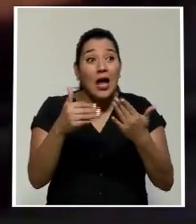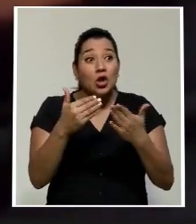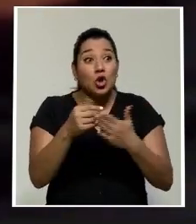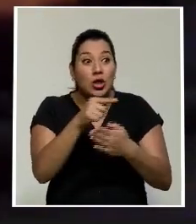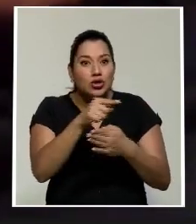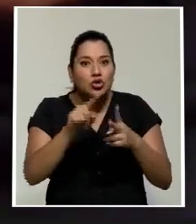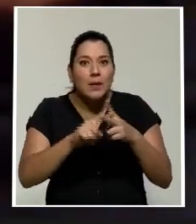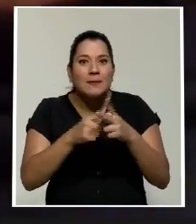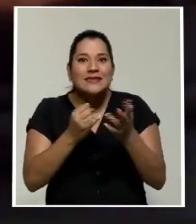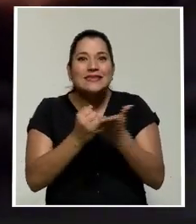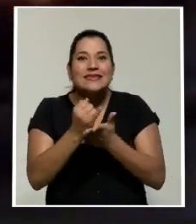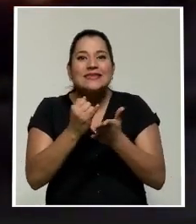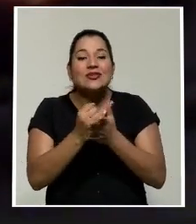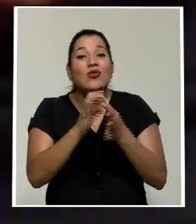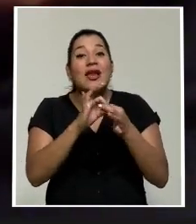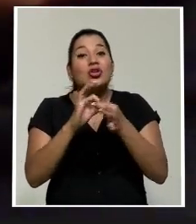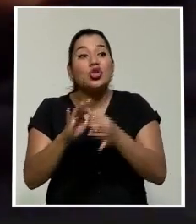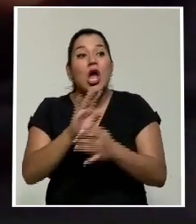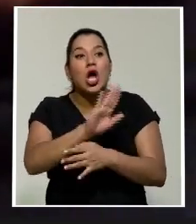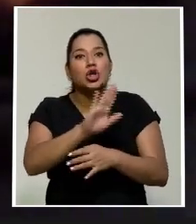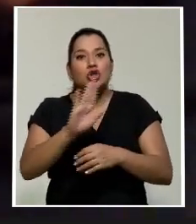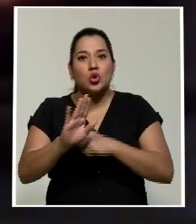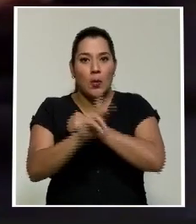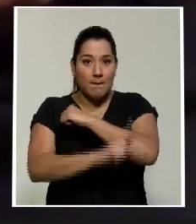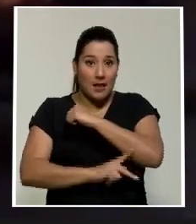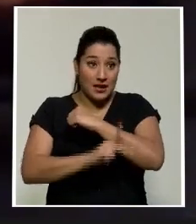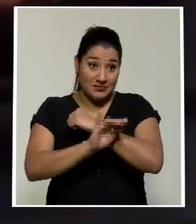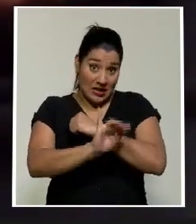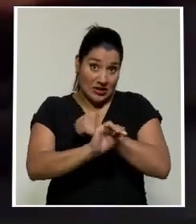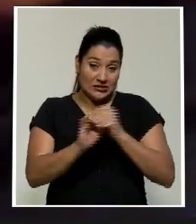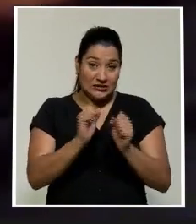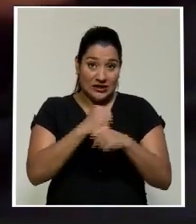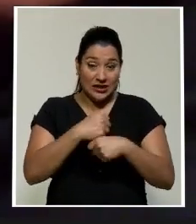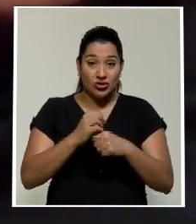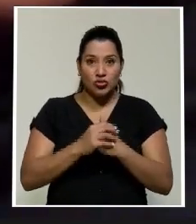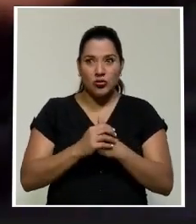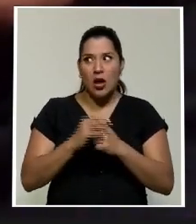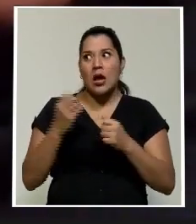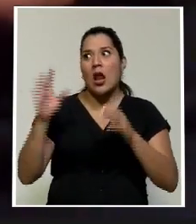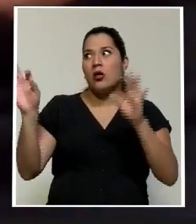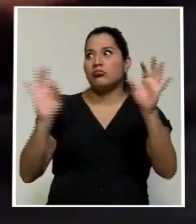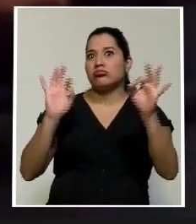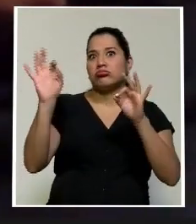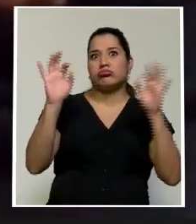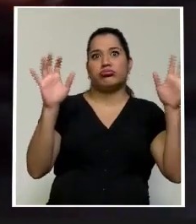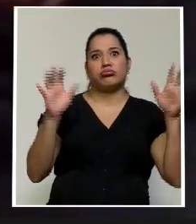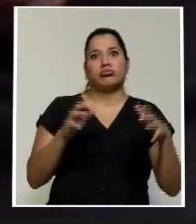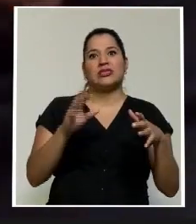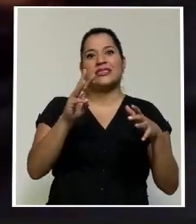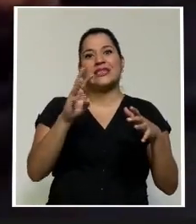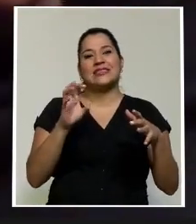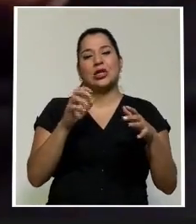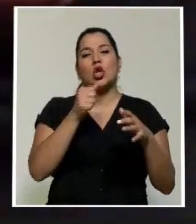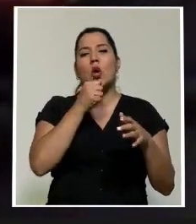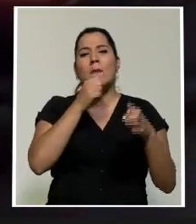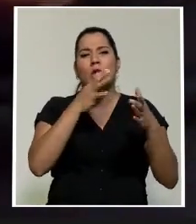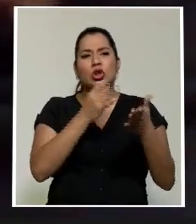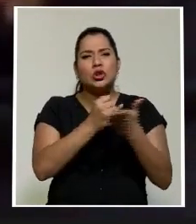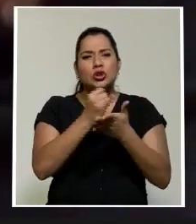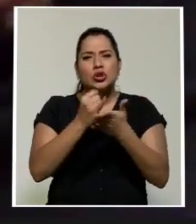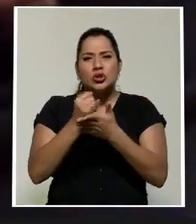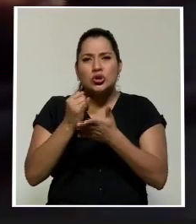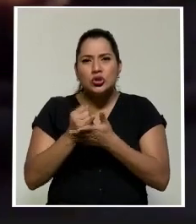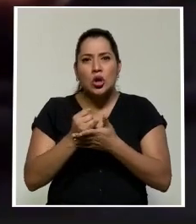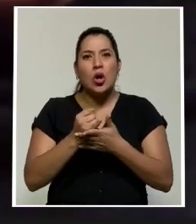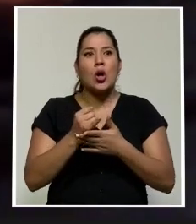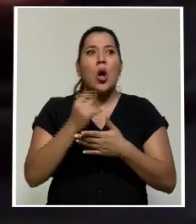que ver con sus países. Y así fue como se hizo. Y claro, 600 periodistas investigando, algunos por un año, otros